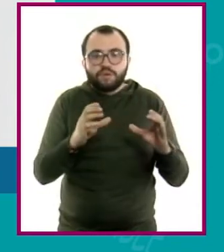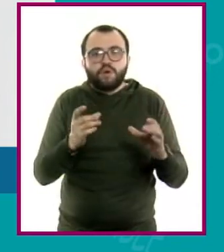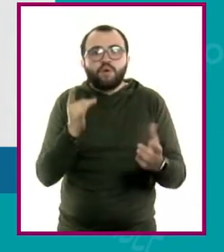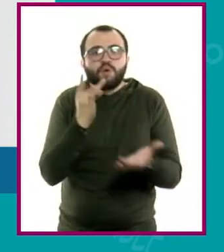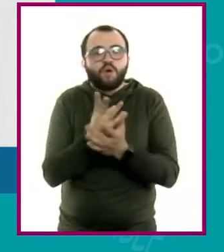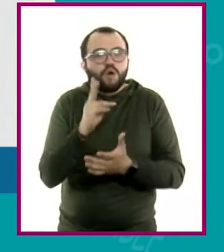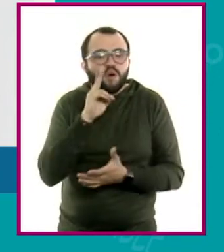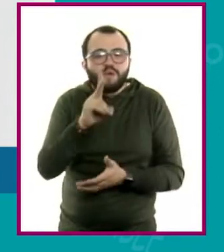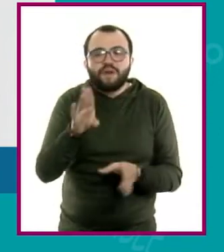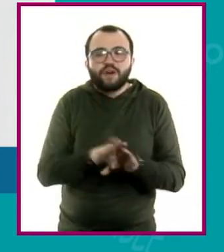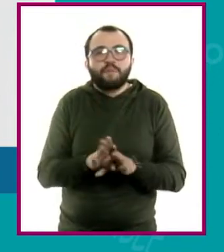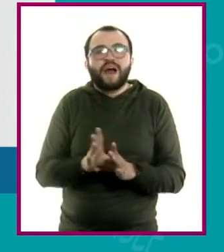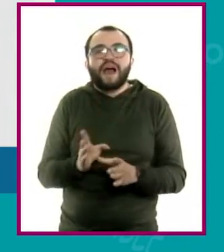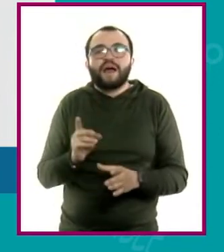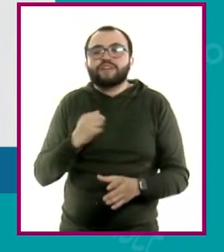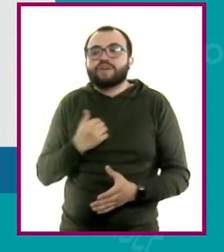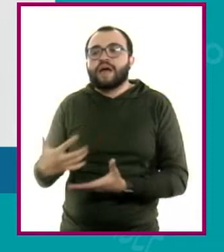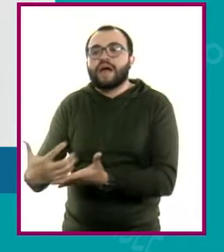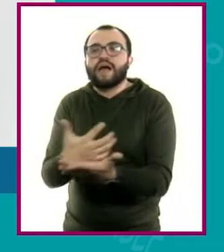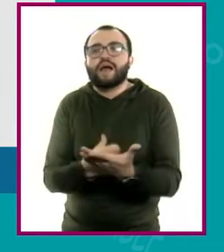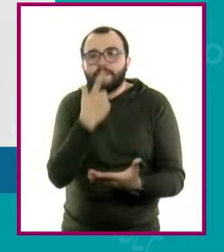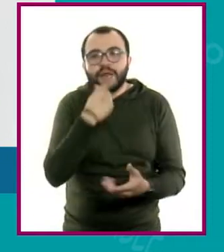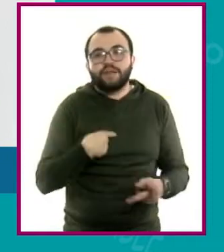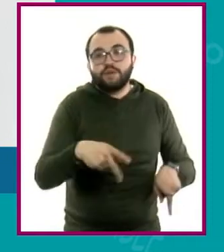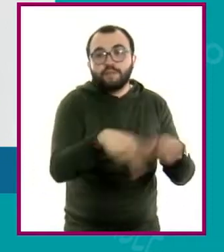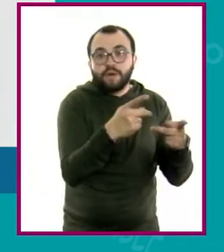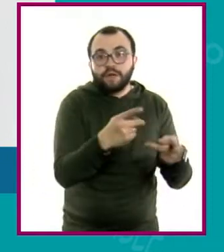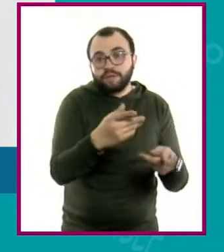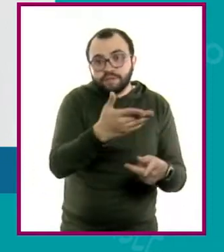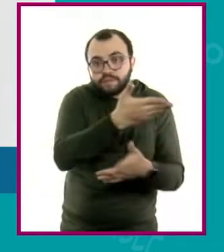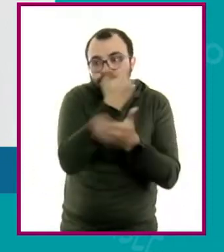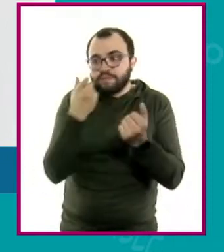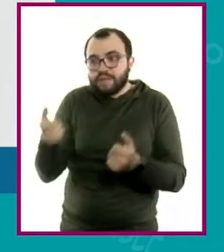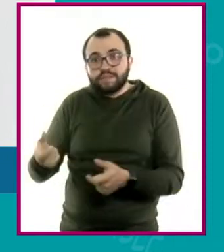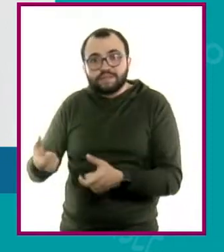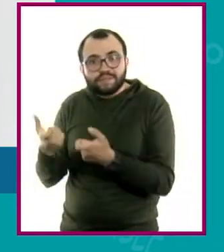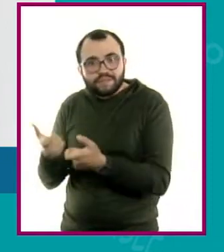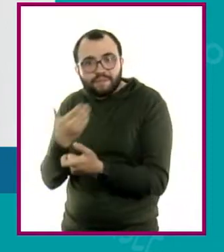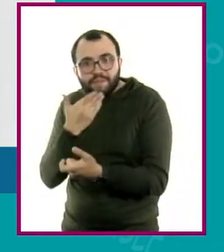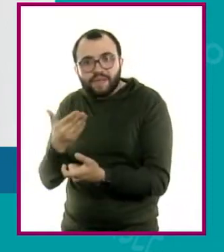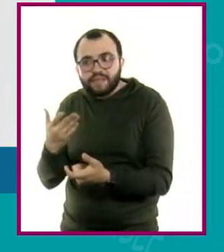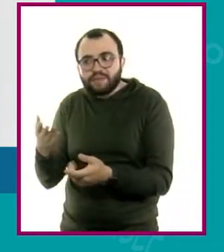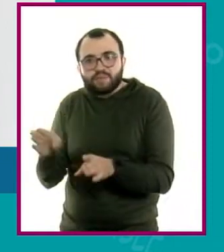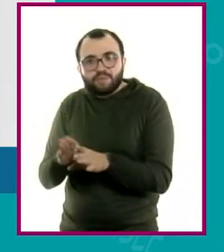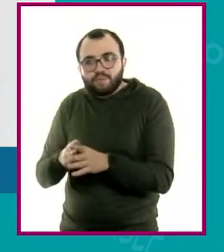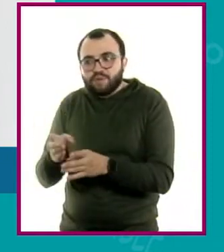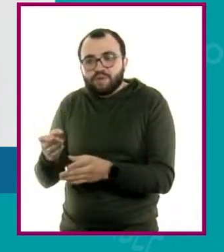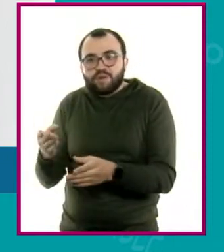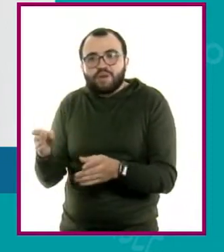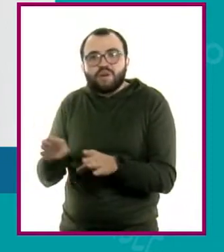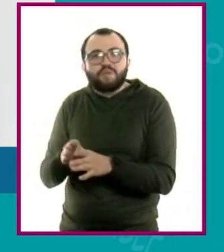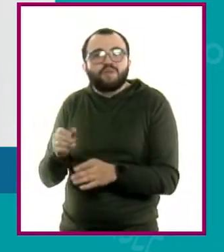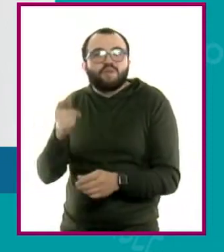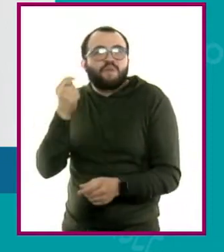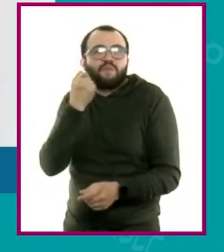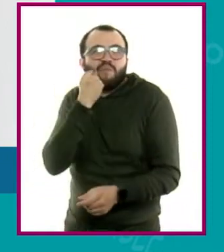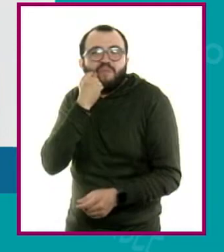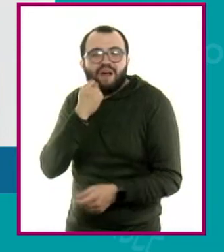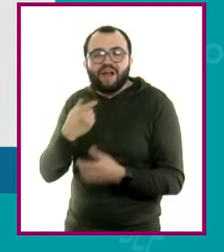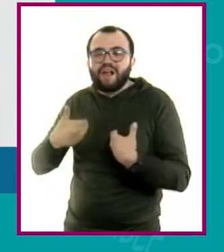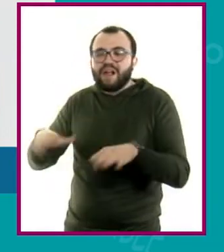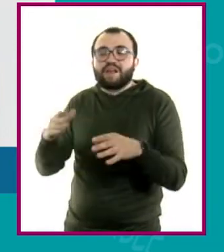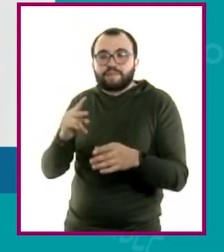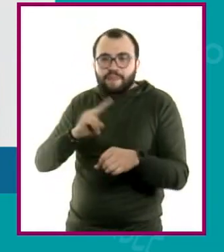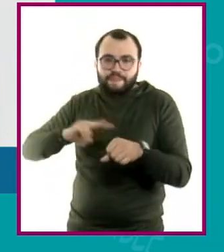como recursos, no se da cuenta de que son riquezas y solamente las explota. Me refiero a las